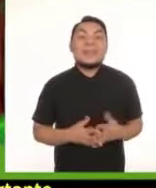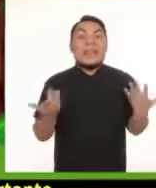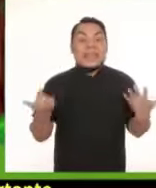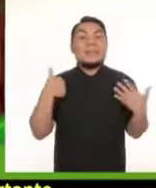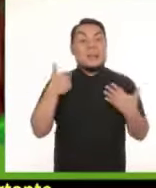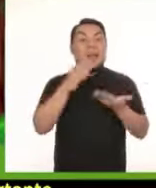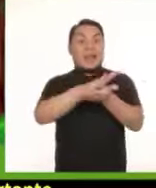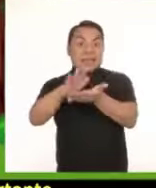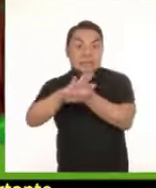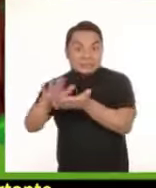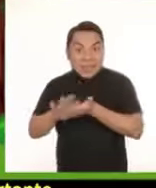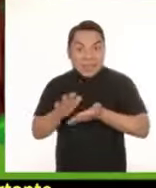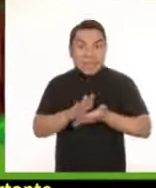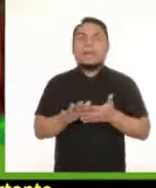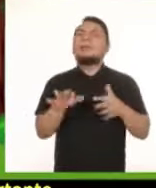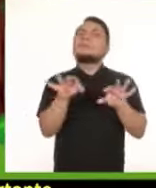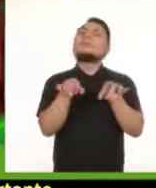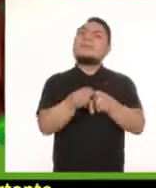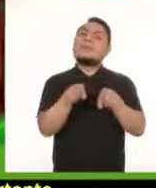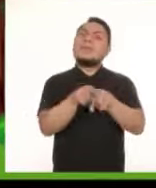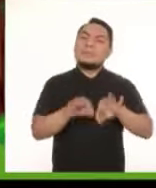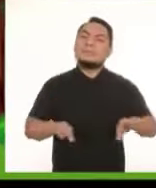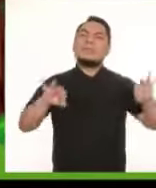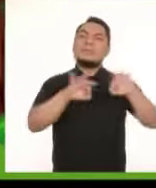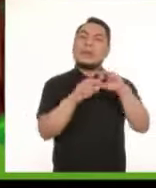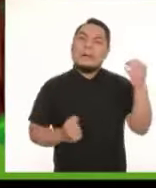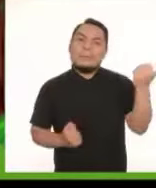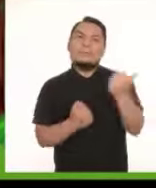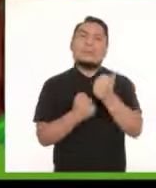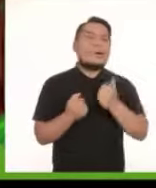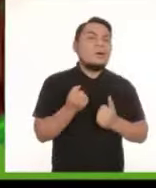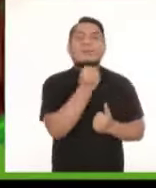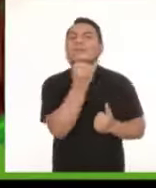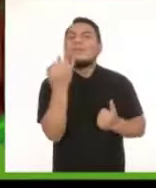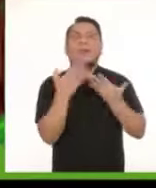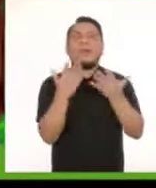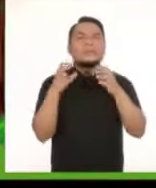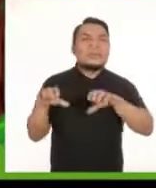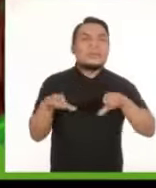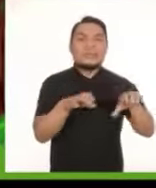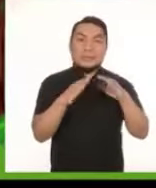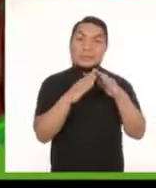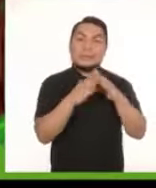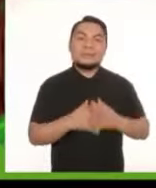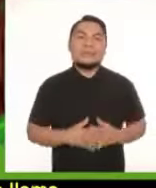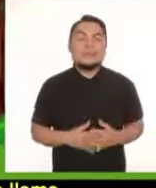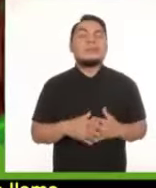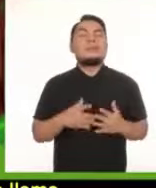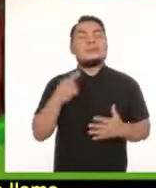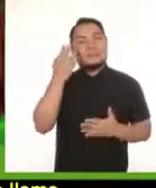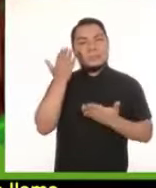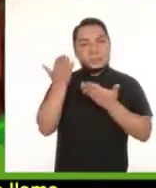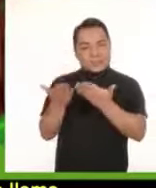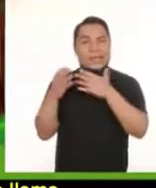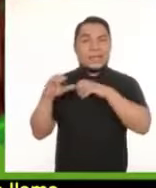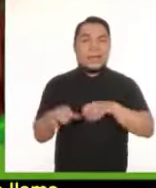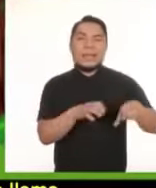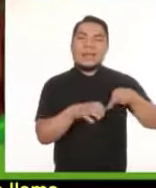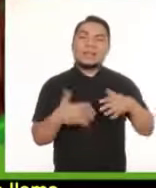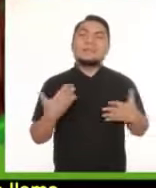Así como limpiar, también es muy importante apoyar en otras tareas del hogar. Por eso,